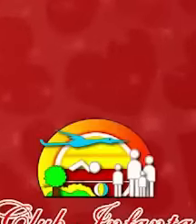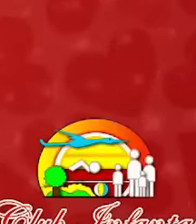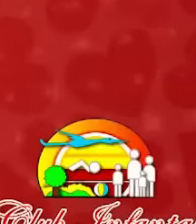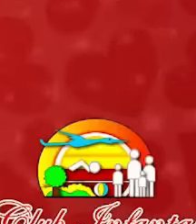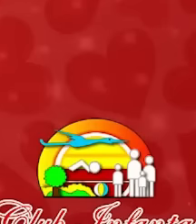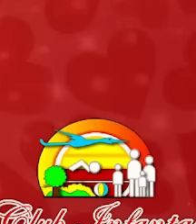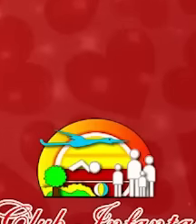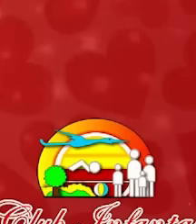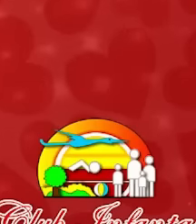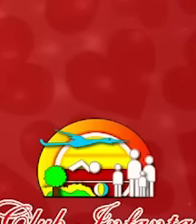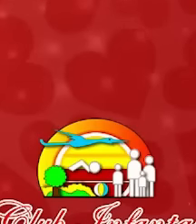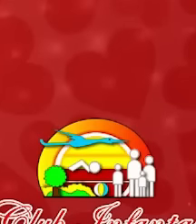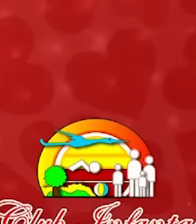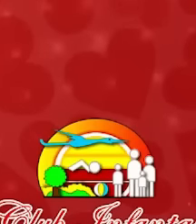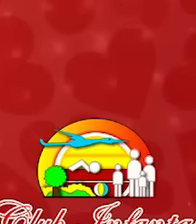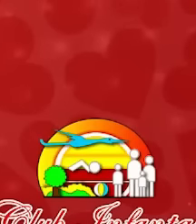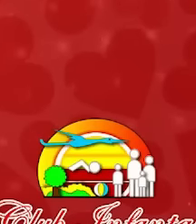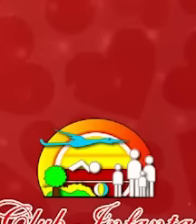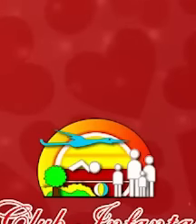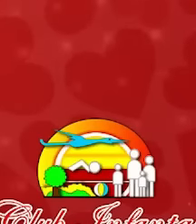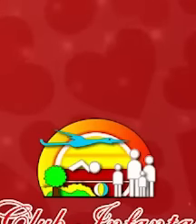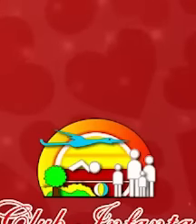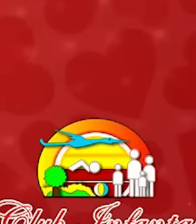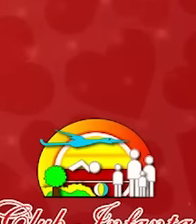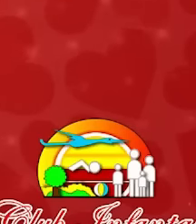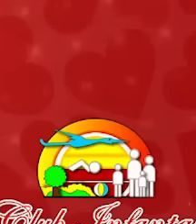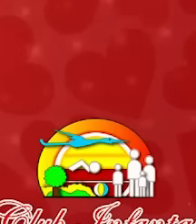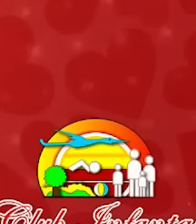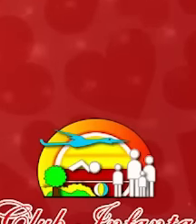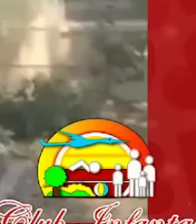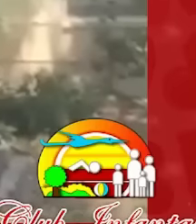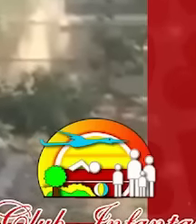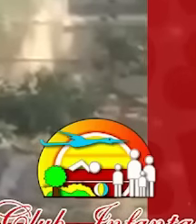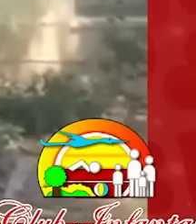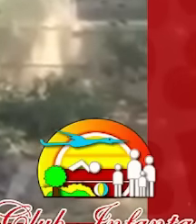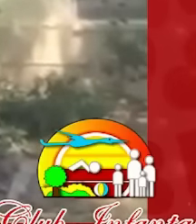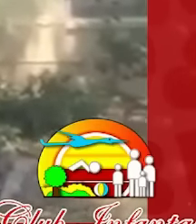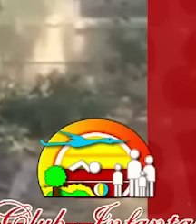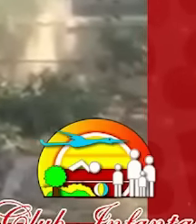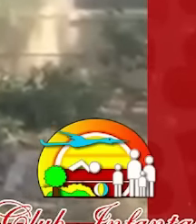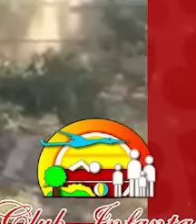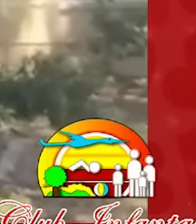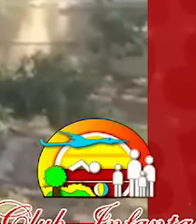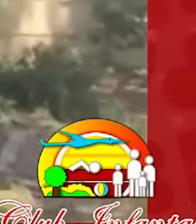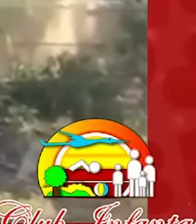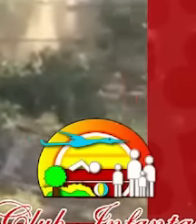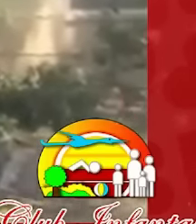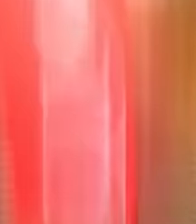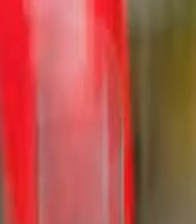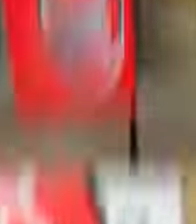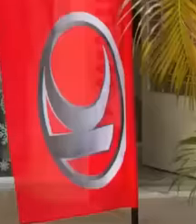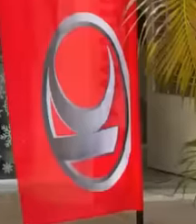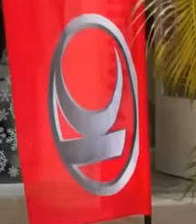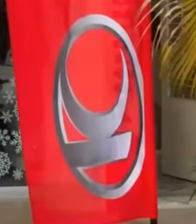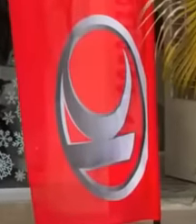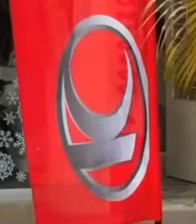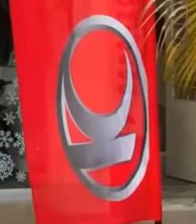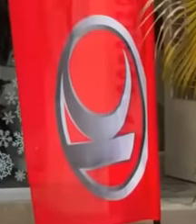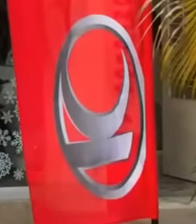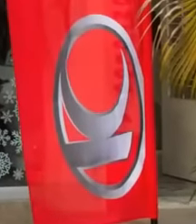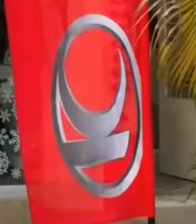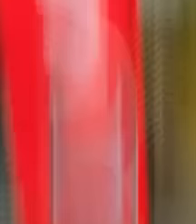Cardona. Sábado 17 de septiembre, 7 de la noche, Salón Cusiana. Que viva Barranca Bermeja. ¡Sábado! Estrene